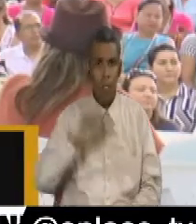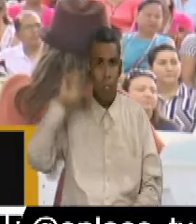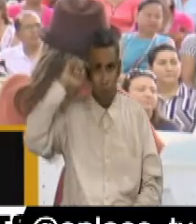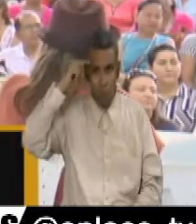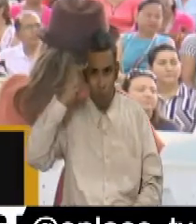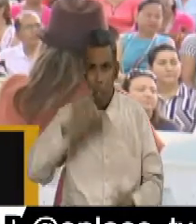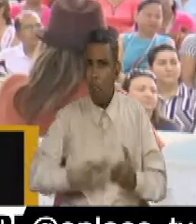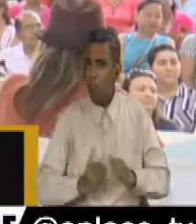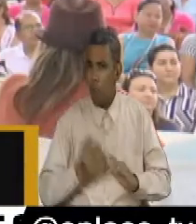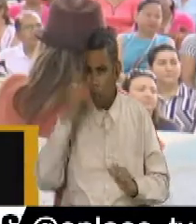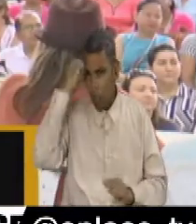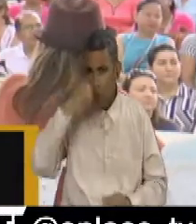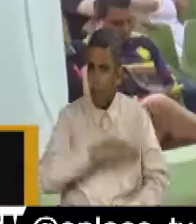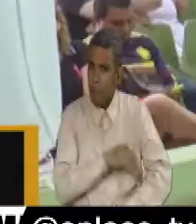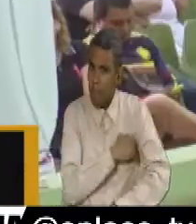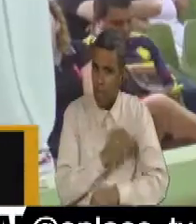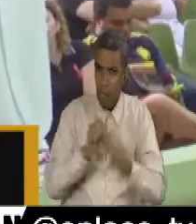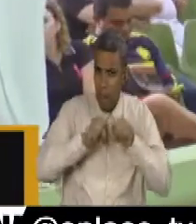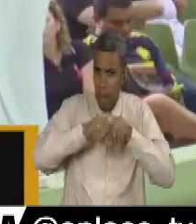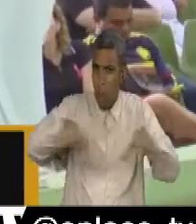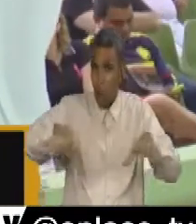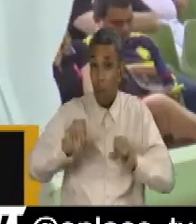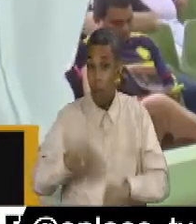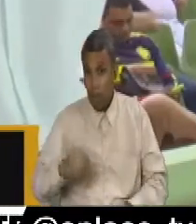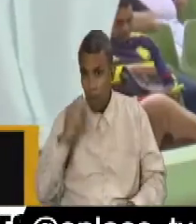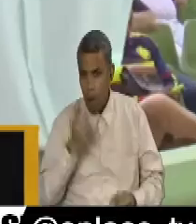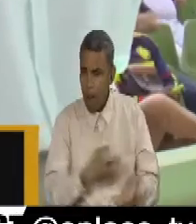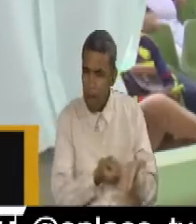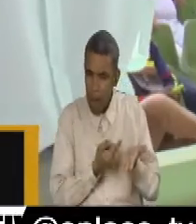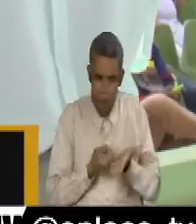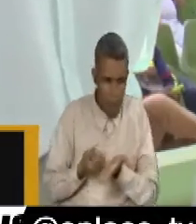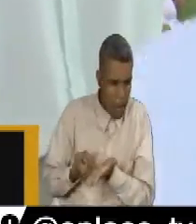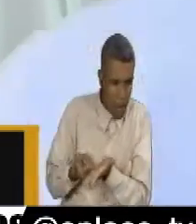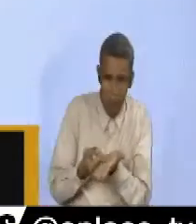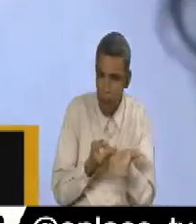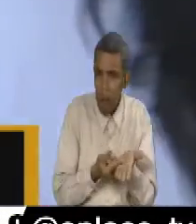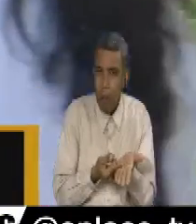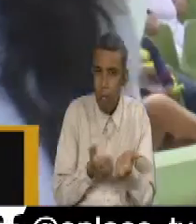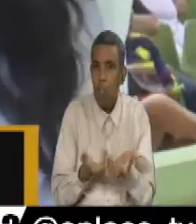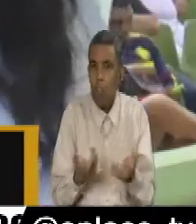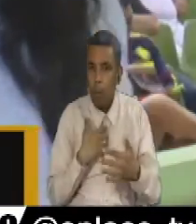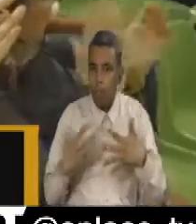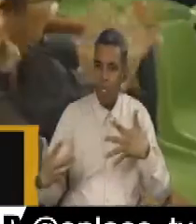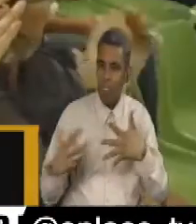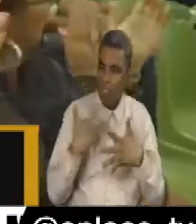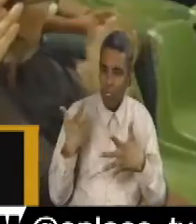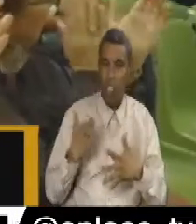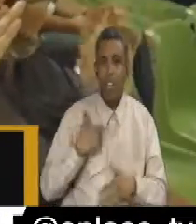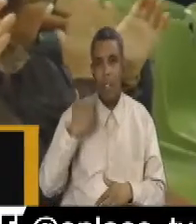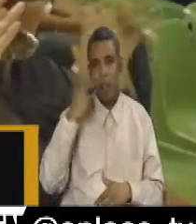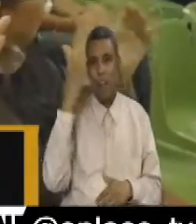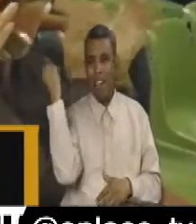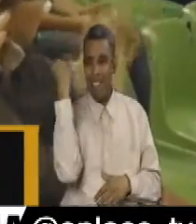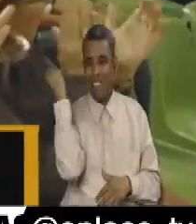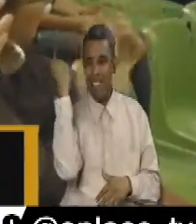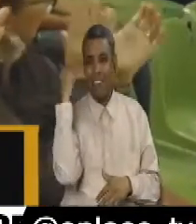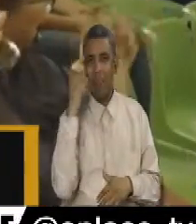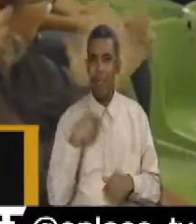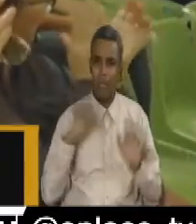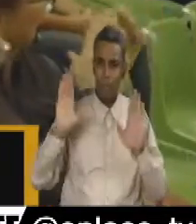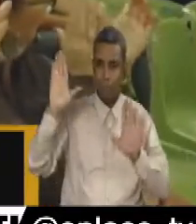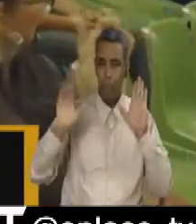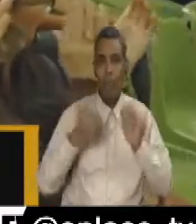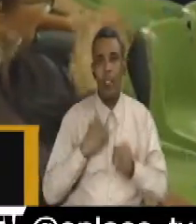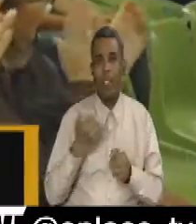maestros y entra el Ministerio Público a definir la propuesta para financiar el Sistema General de Participaciones. Ahora los sindicatos de educadores se reunirán